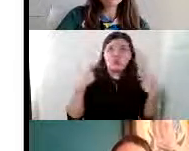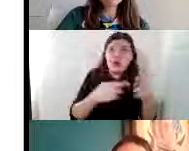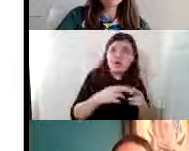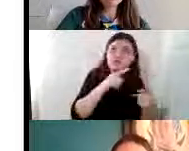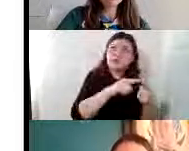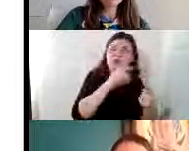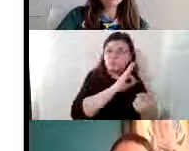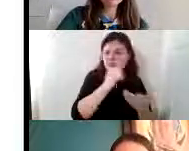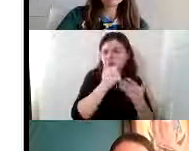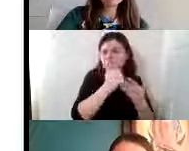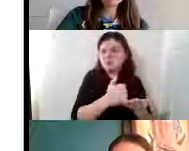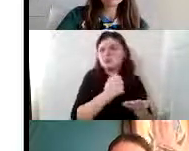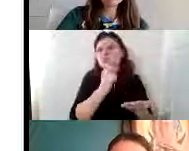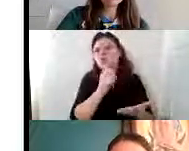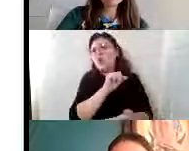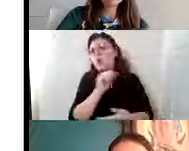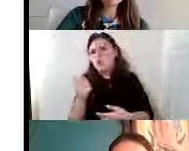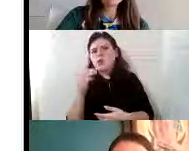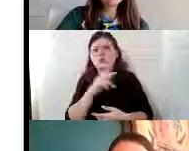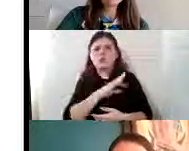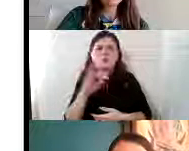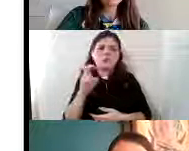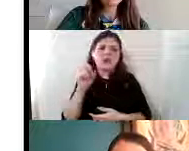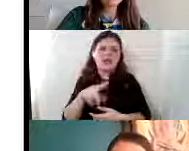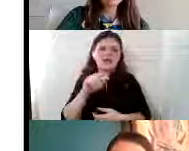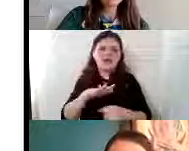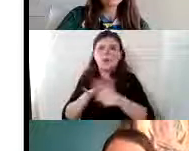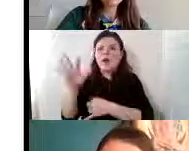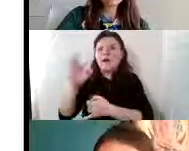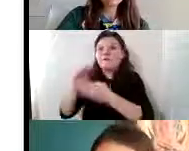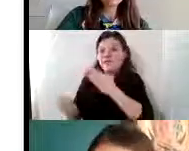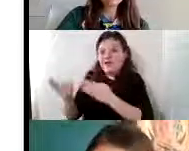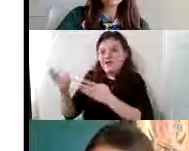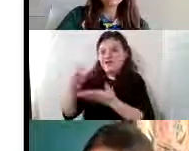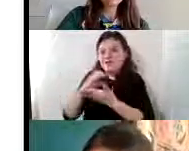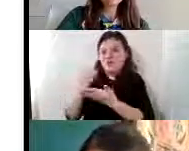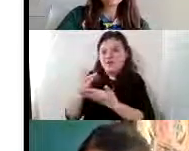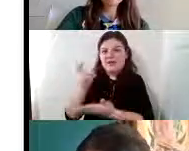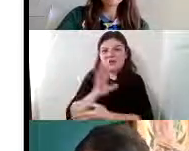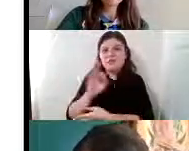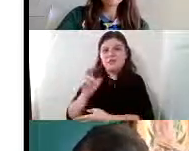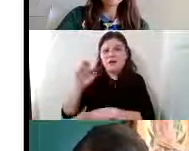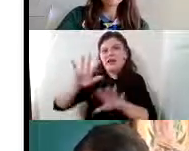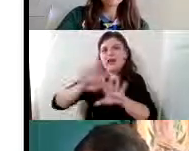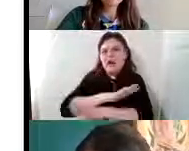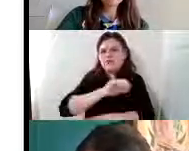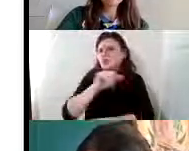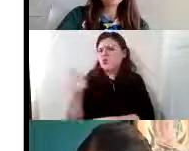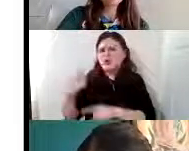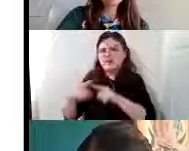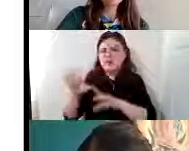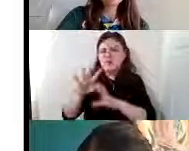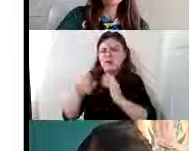momento y que a lo mejor ahorita que mencionaban, pues, ¿cuál sería el final entonces? A lo mejor este final pudiera ser lo que